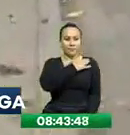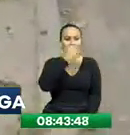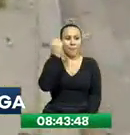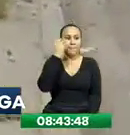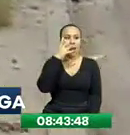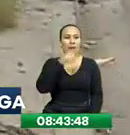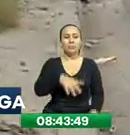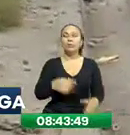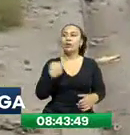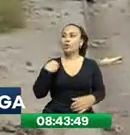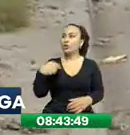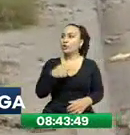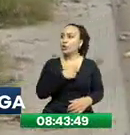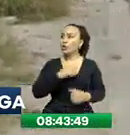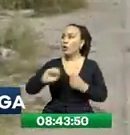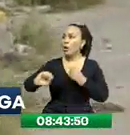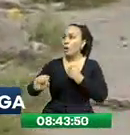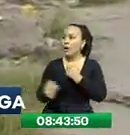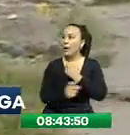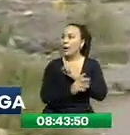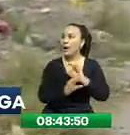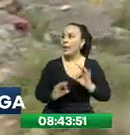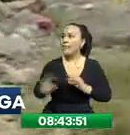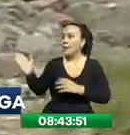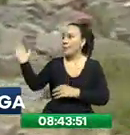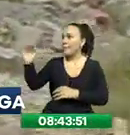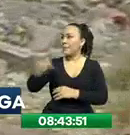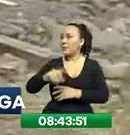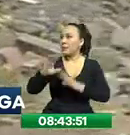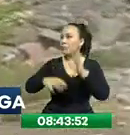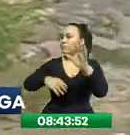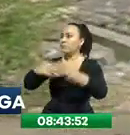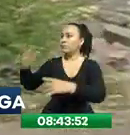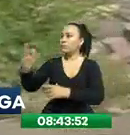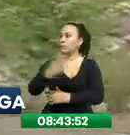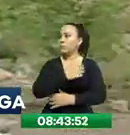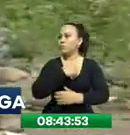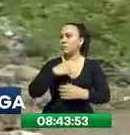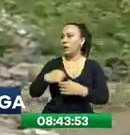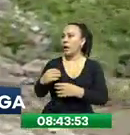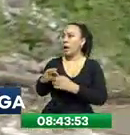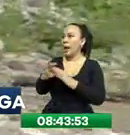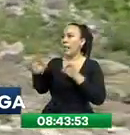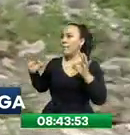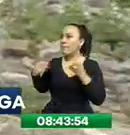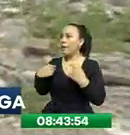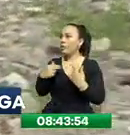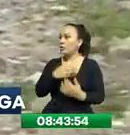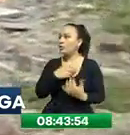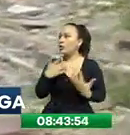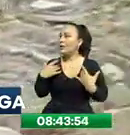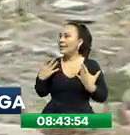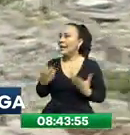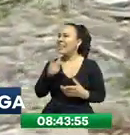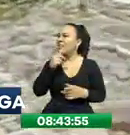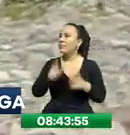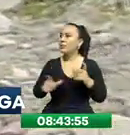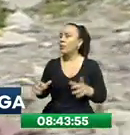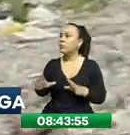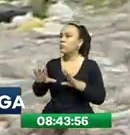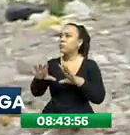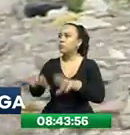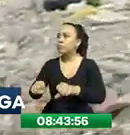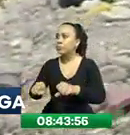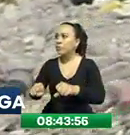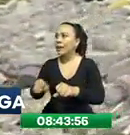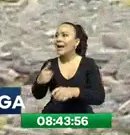nosotros hemos hecho limpiar, hicimos limpiar, metimos gente para hacer un pomelatro, digamos, de querer invadir. Pero